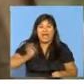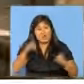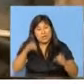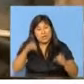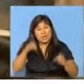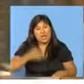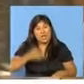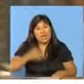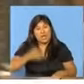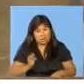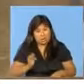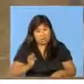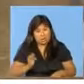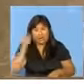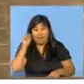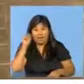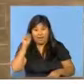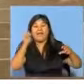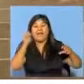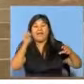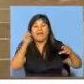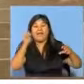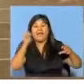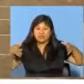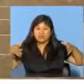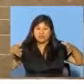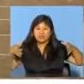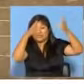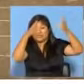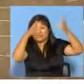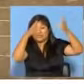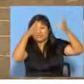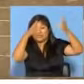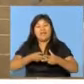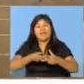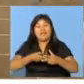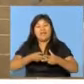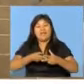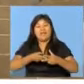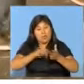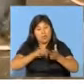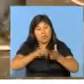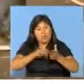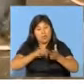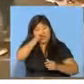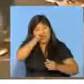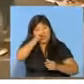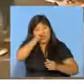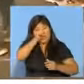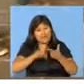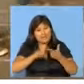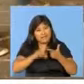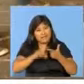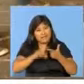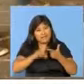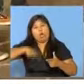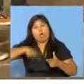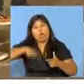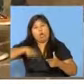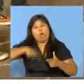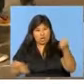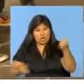carroza que fue a tecnópolis se potenció durante el comienzo del año con el otro prototipo que también fue a tecnópolis y